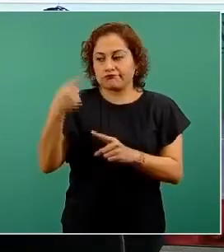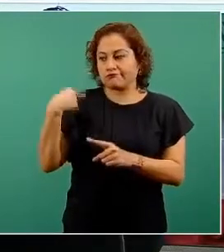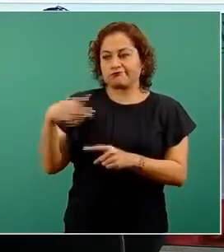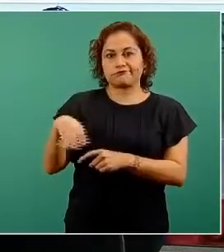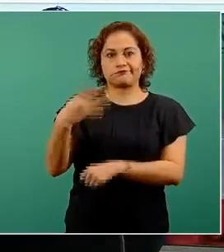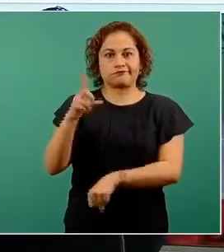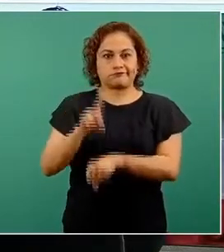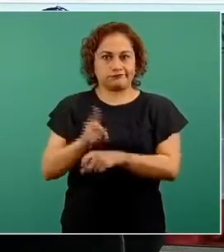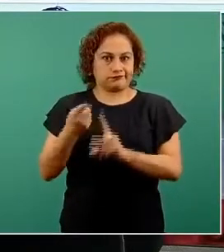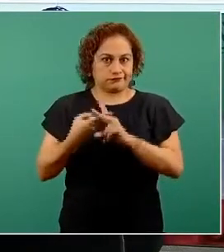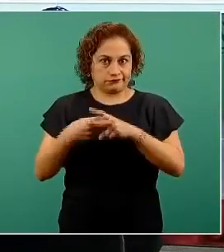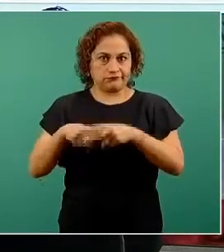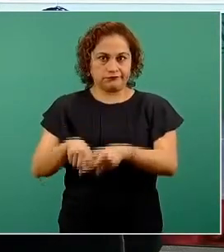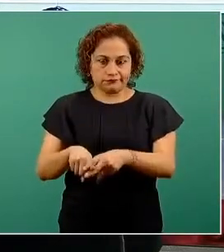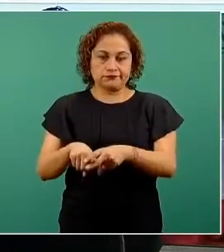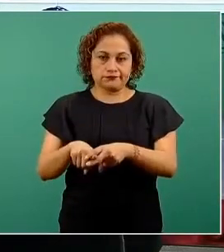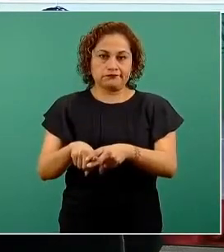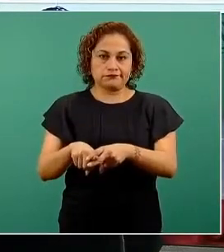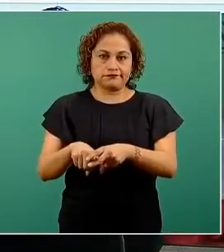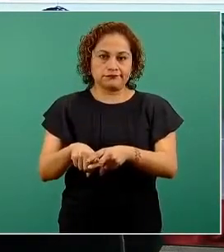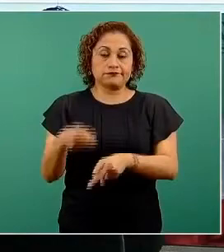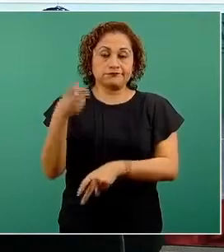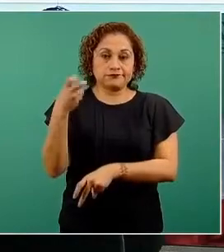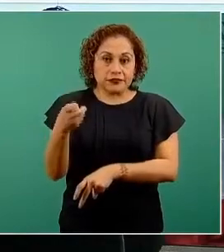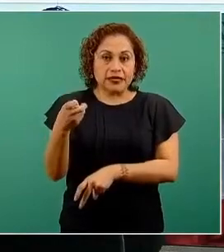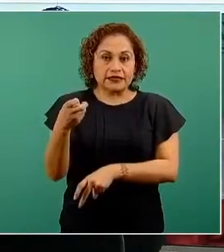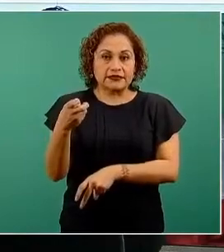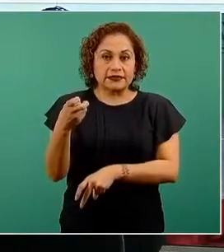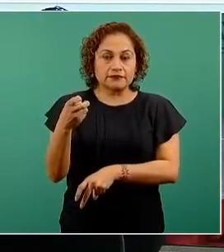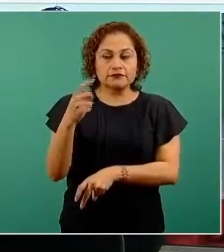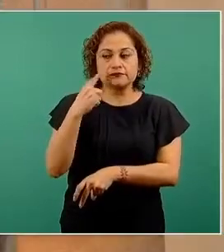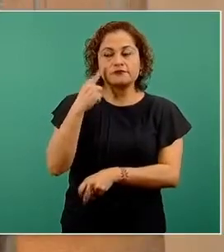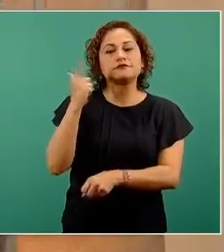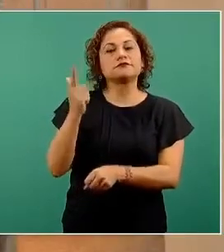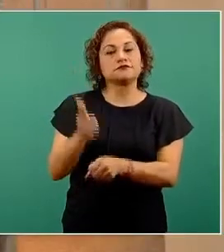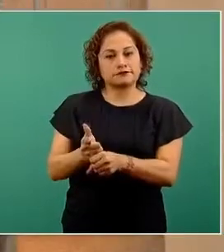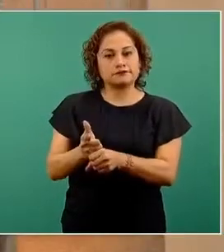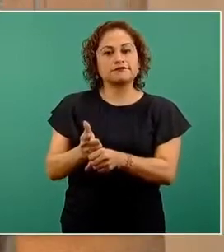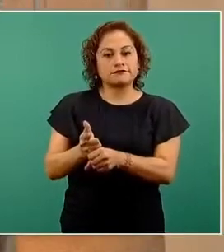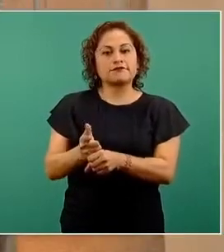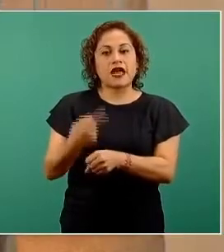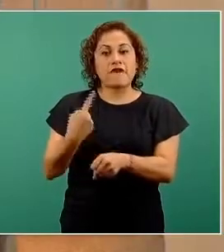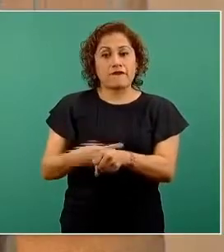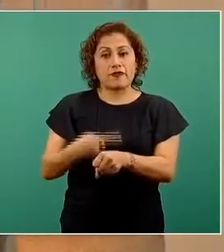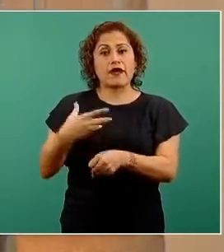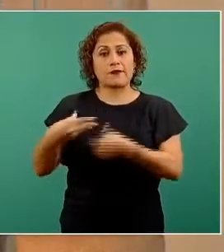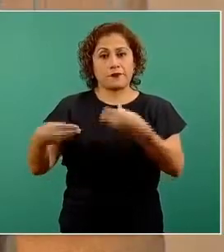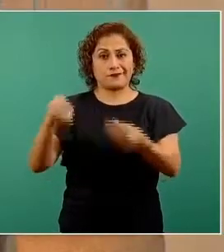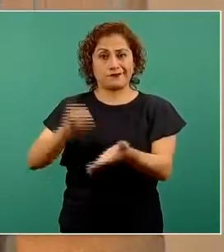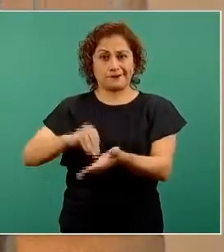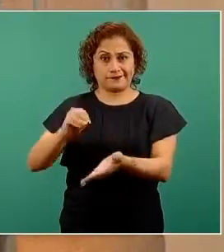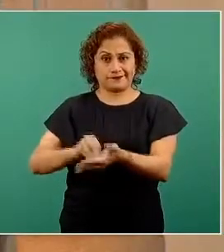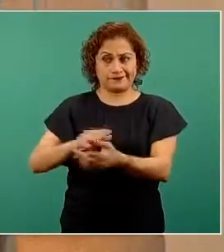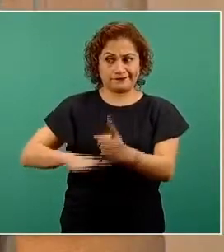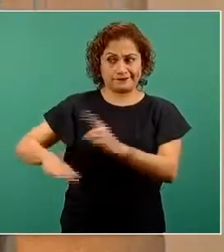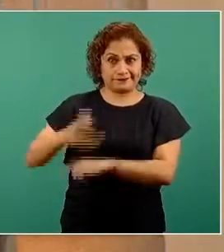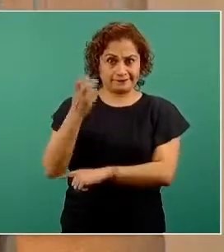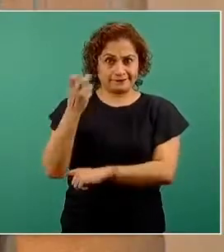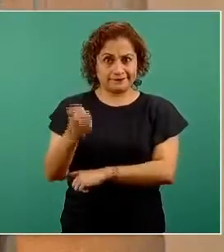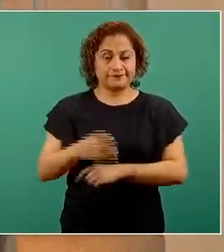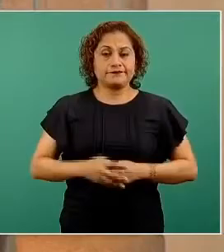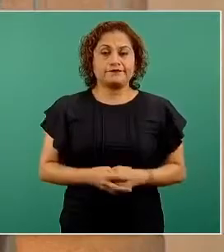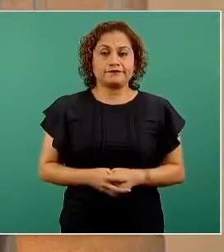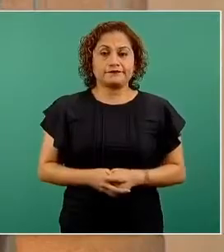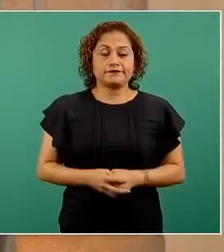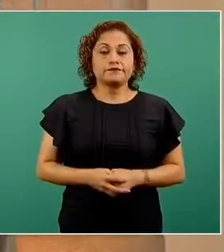días, que es obviamente donde todavía podemos mantener la epidemia activa. Y para el día de hoy,